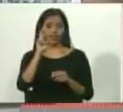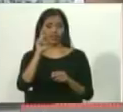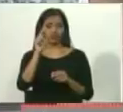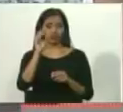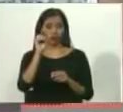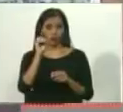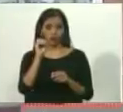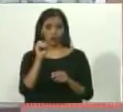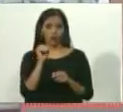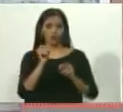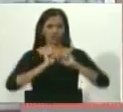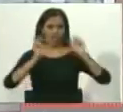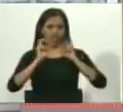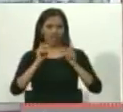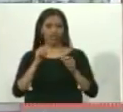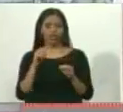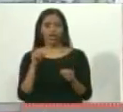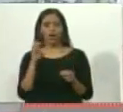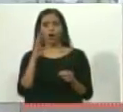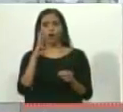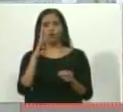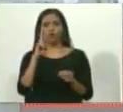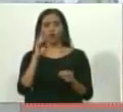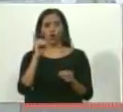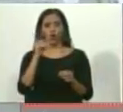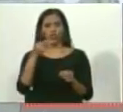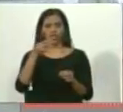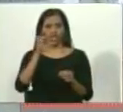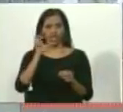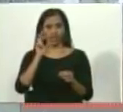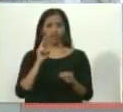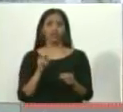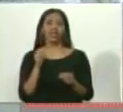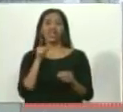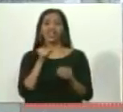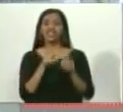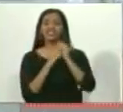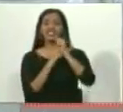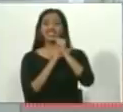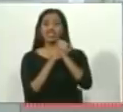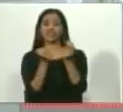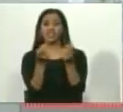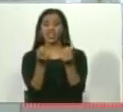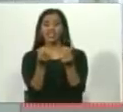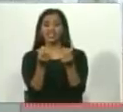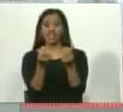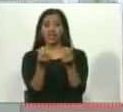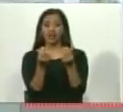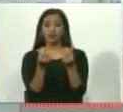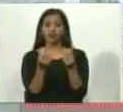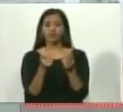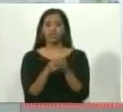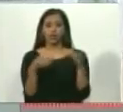alias Brother. Según la policía, cabecilla financiero de los rastrojos.